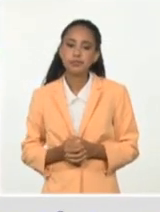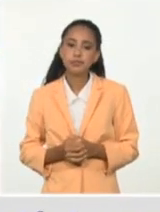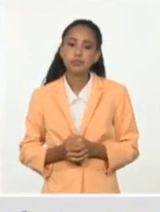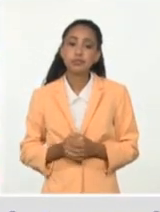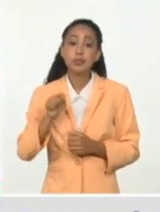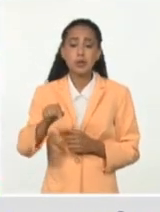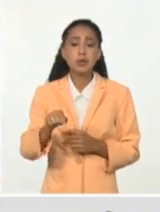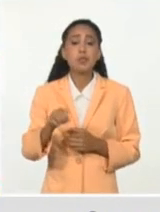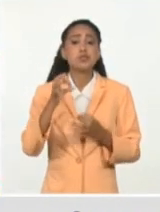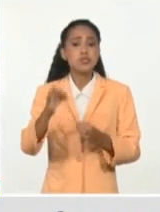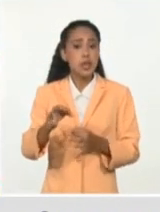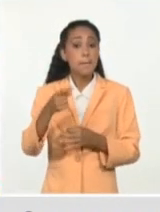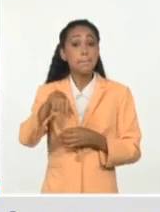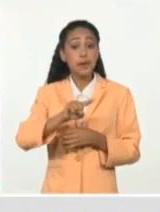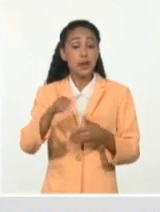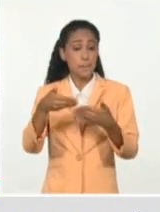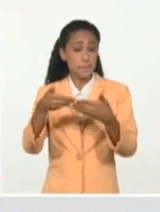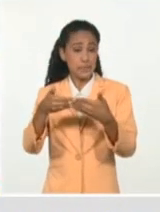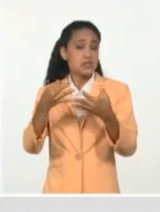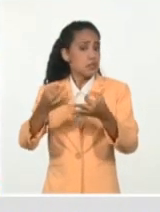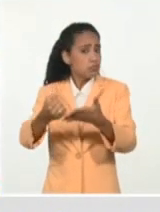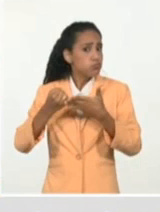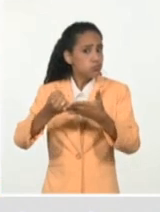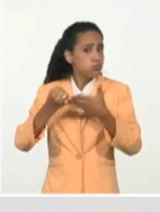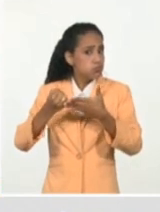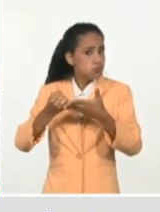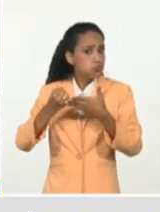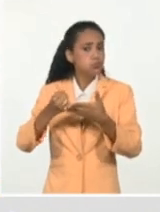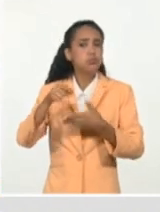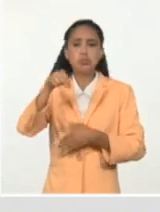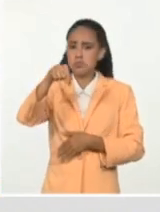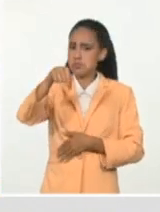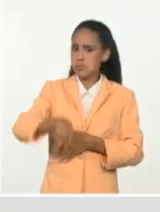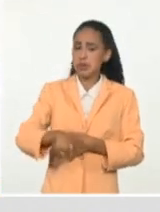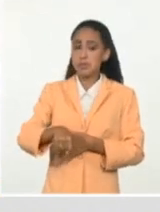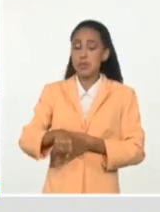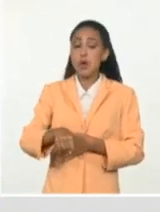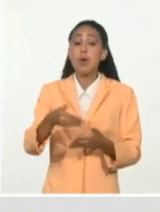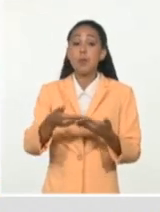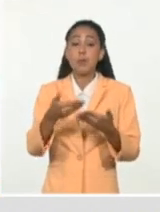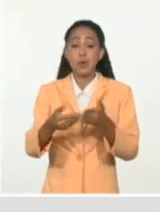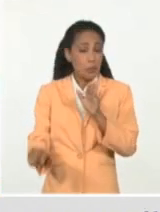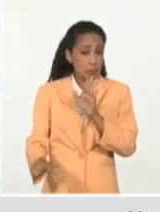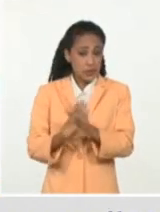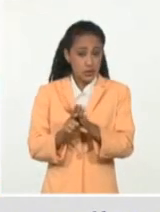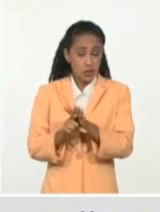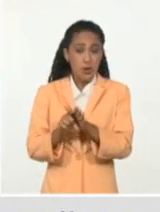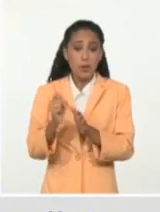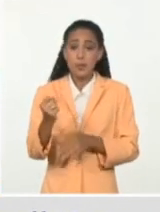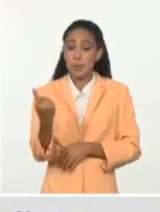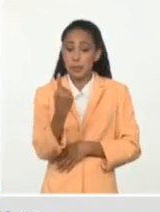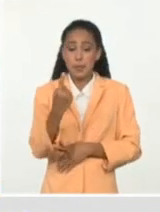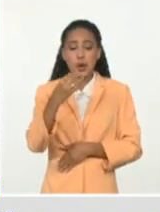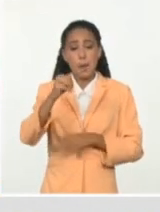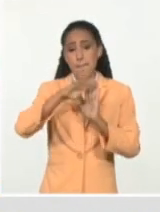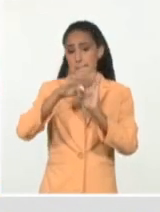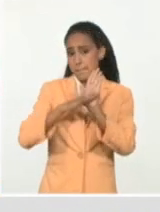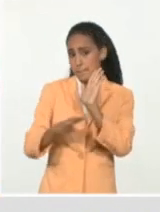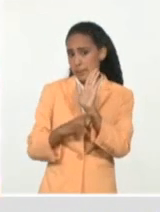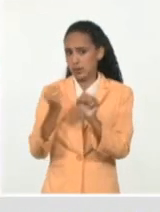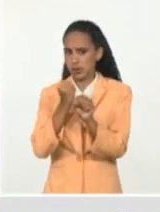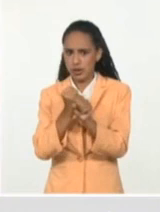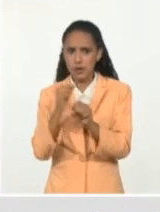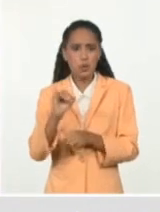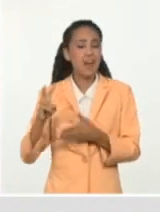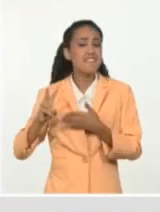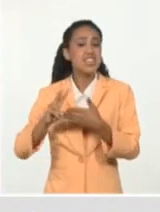ensayo clínico de Soberana Plus desde su inicio, desde el proceso de la confección del protocolo, a través de todas las visitas que se hacen previa al